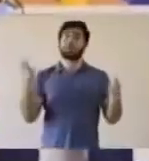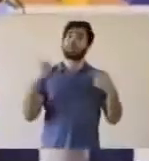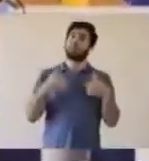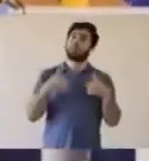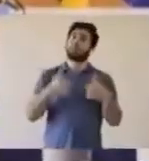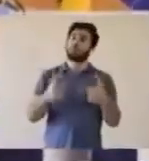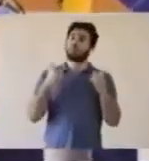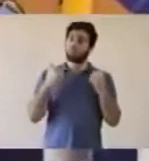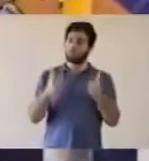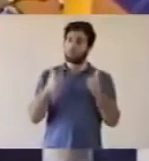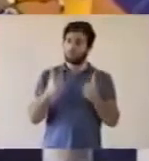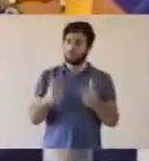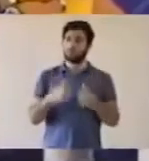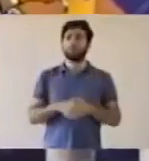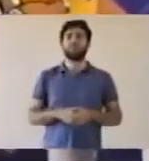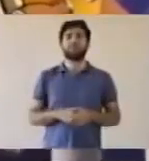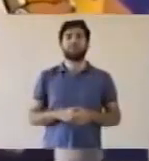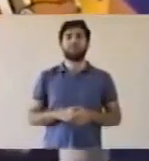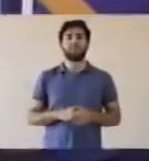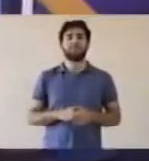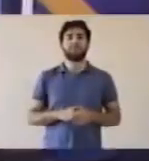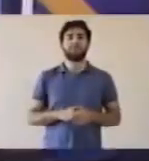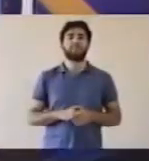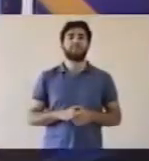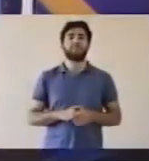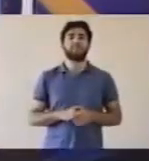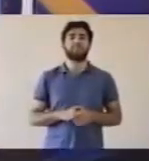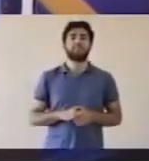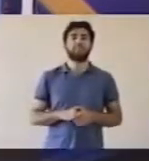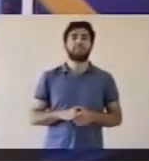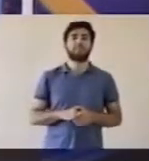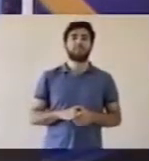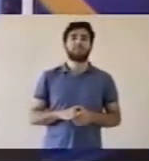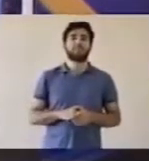Buenas tardes, yo estoy muy bien.